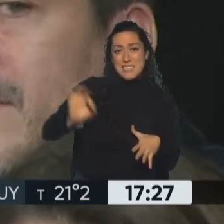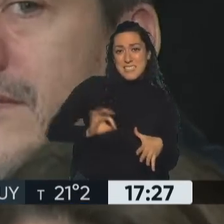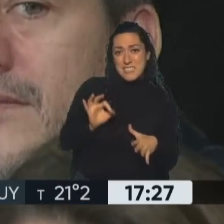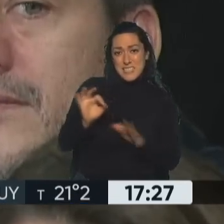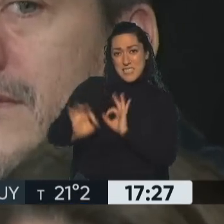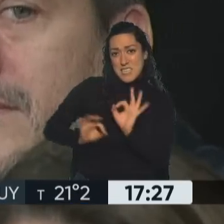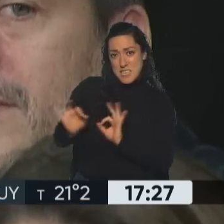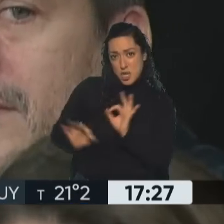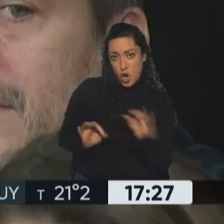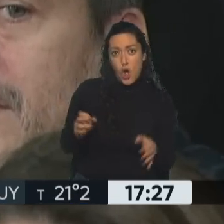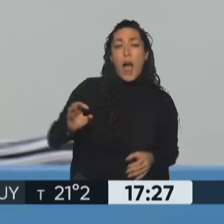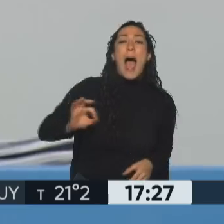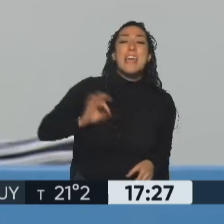2008.